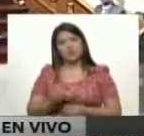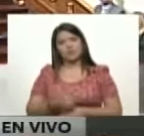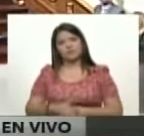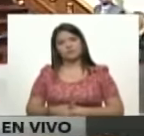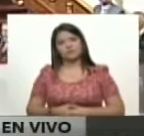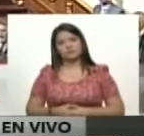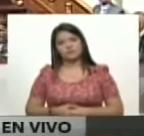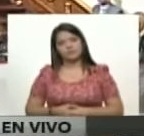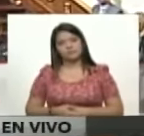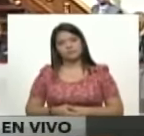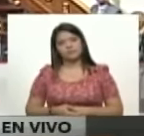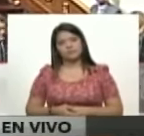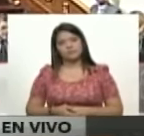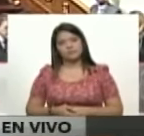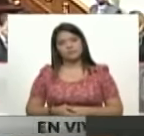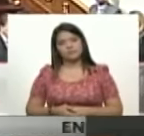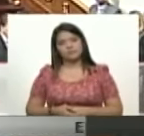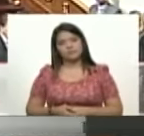inmobiliaria.